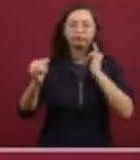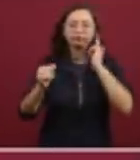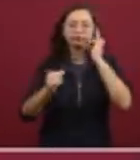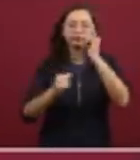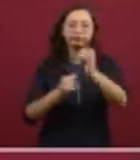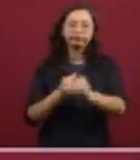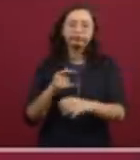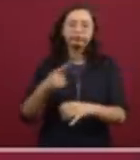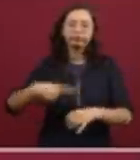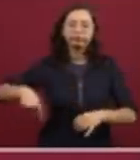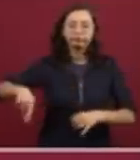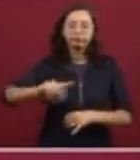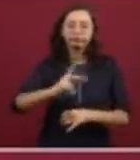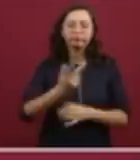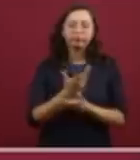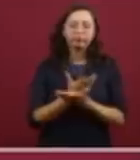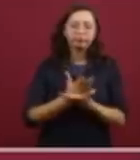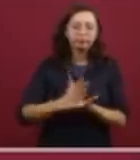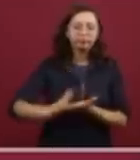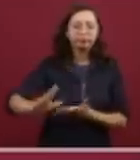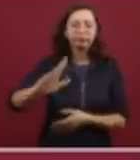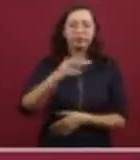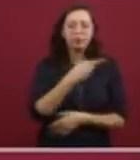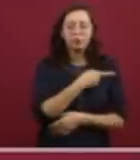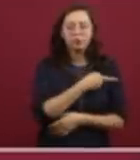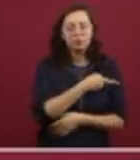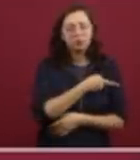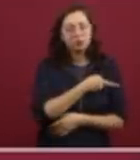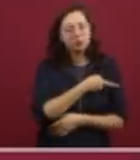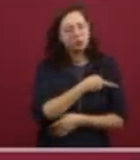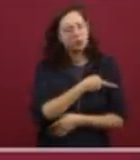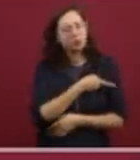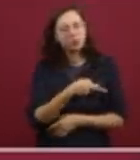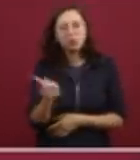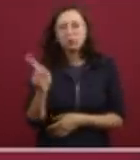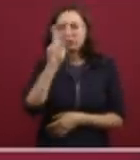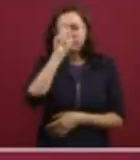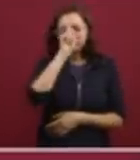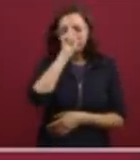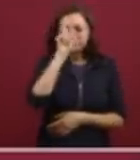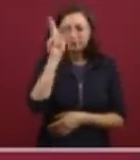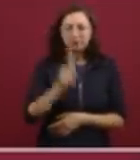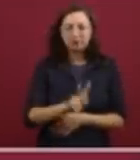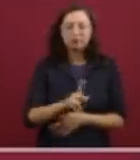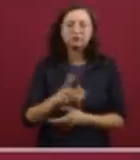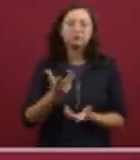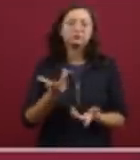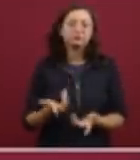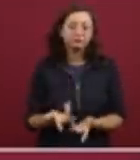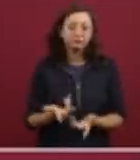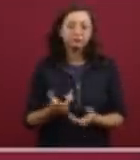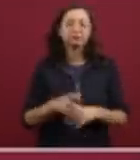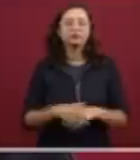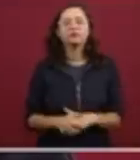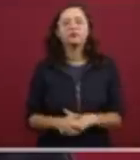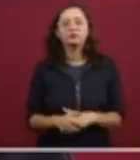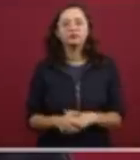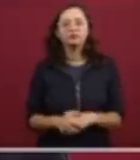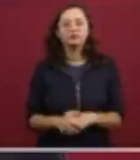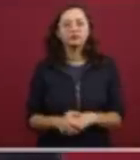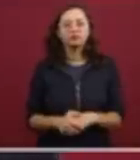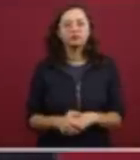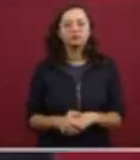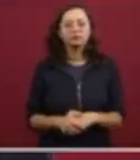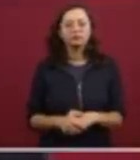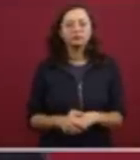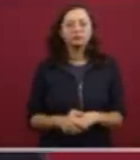marginadas, donde vive la población más pobre, y lamentablemente entre